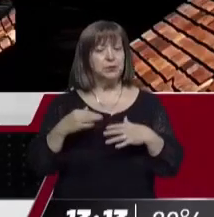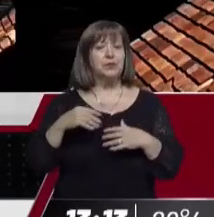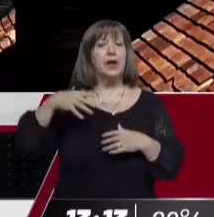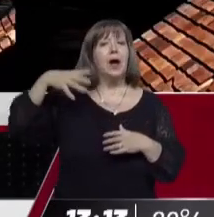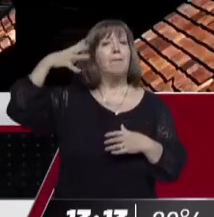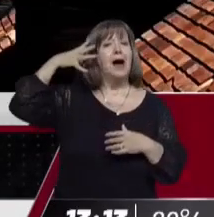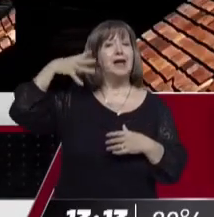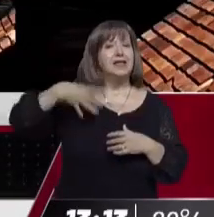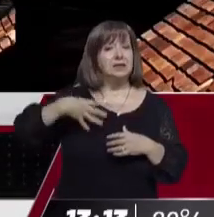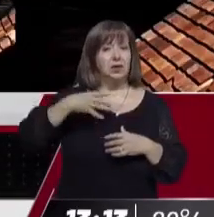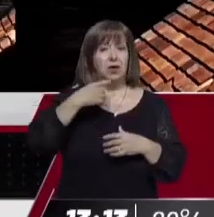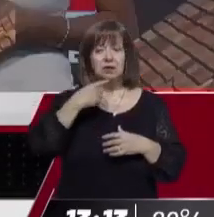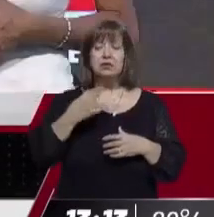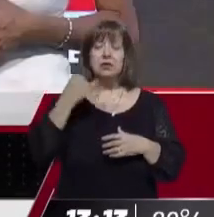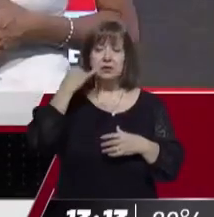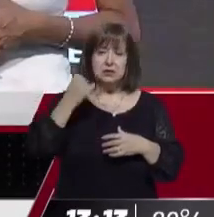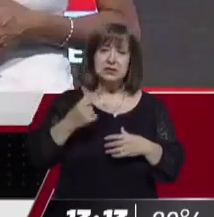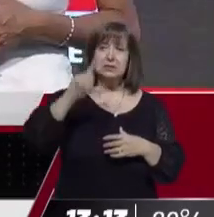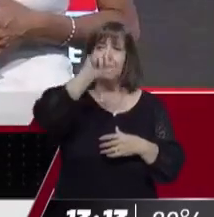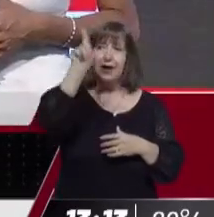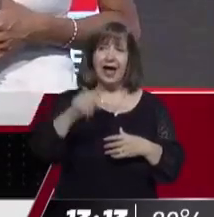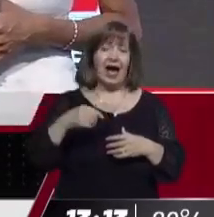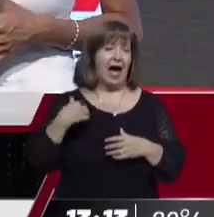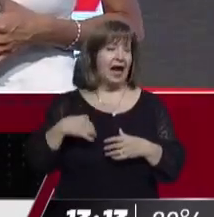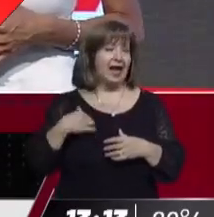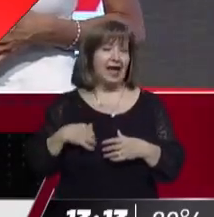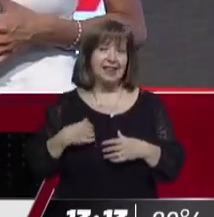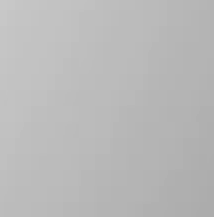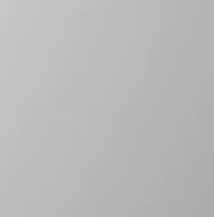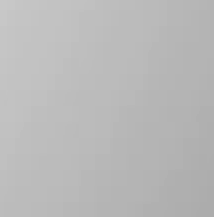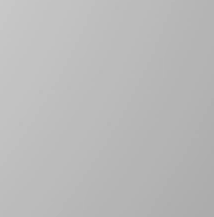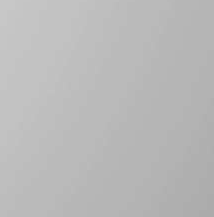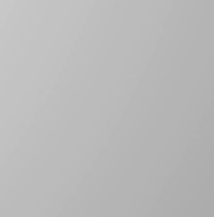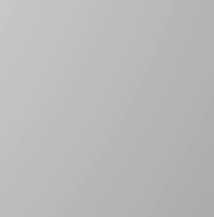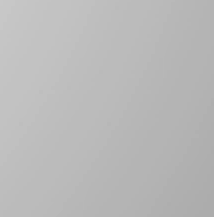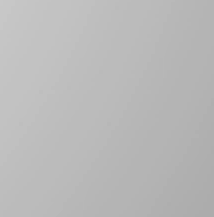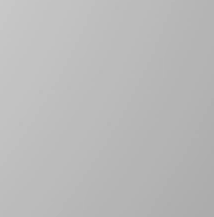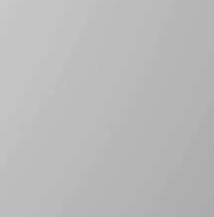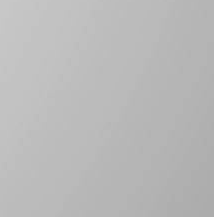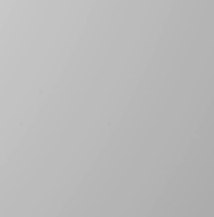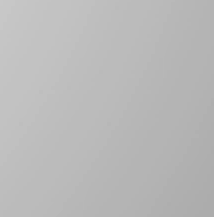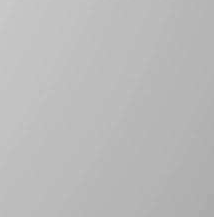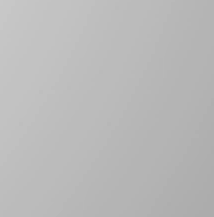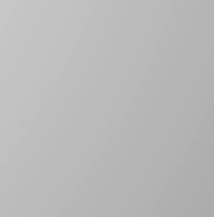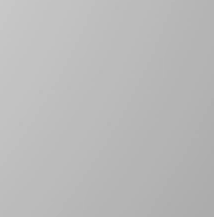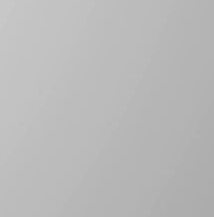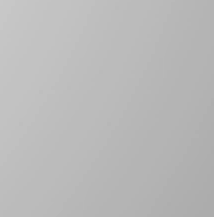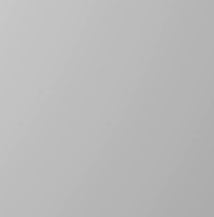lugares y propuestas maravillosas. Muchas gracias, Miguel. Abrazo grande, hasta mañana.